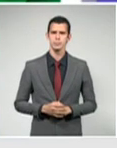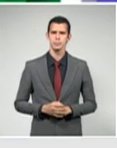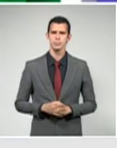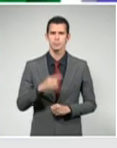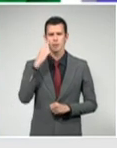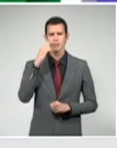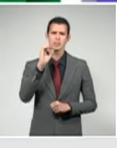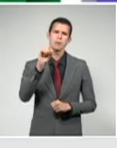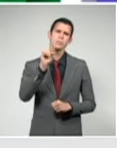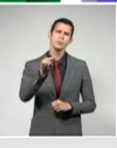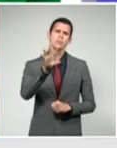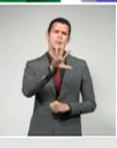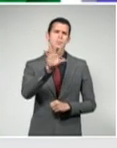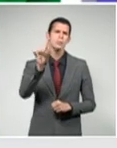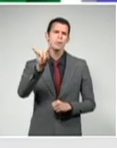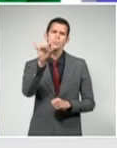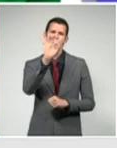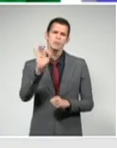0,59%,